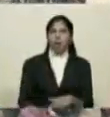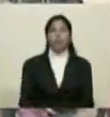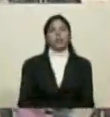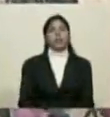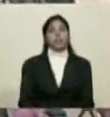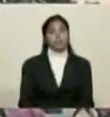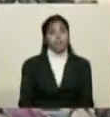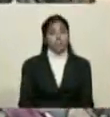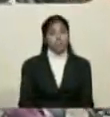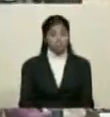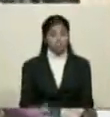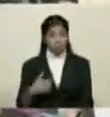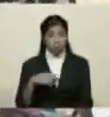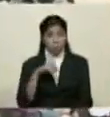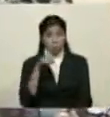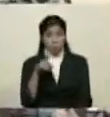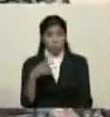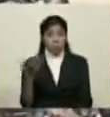¿Por qué? Pregunto.